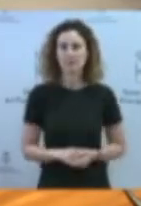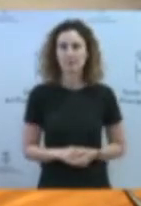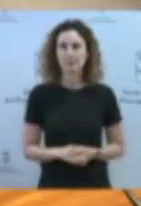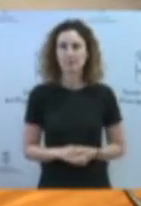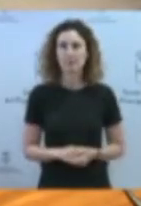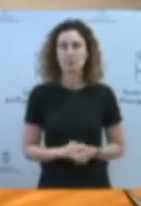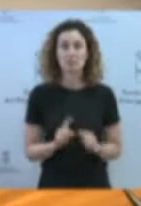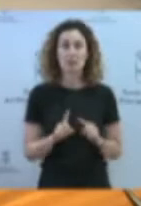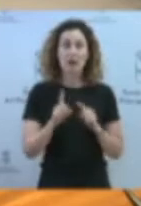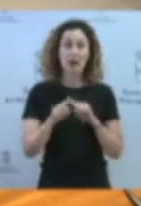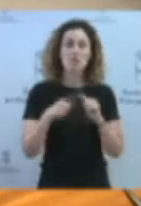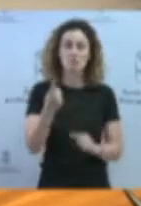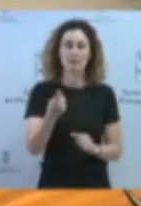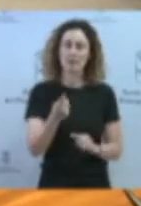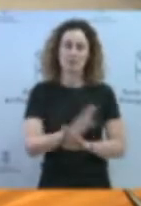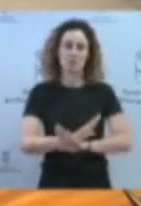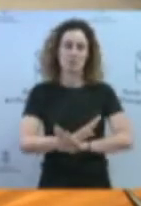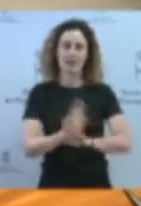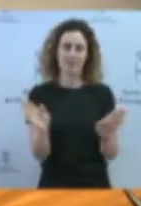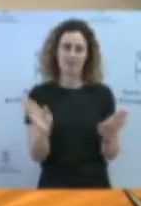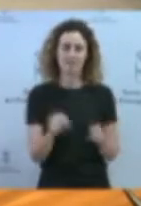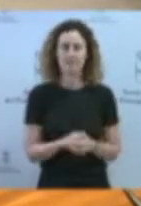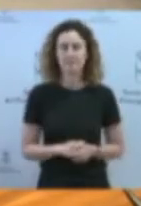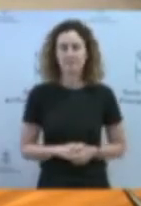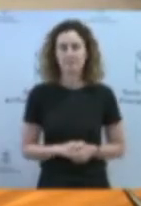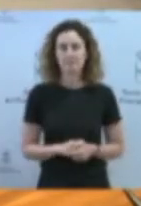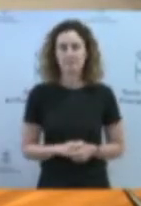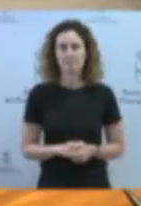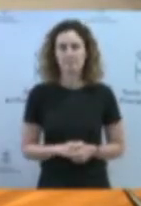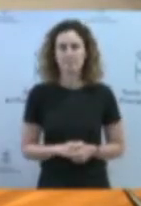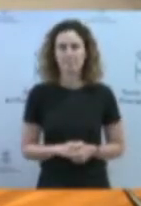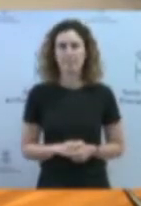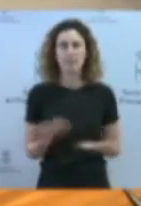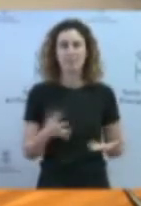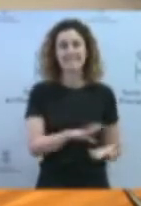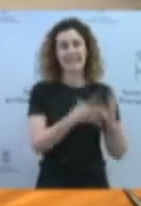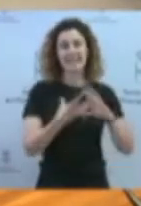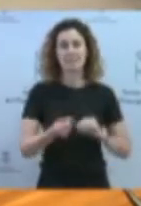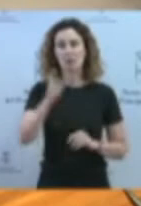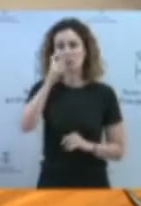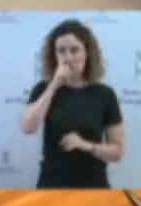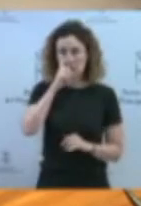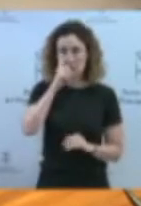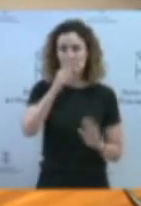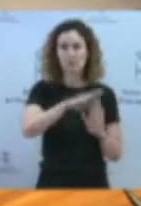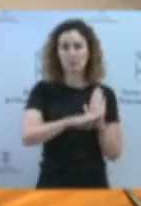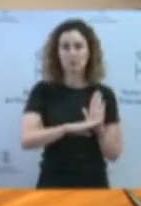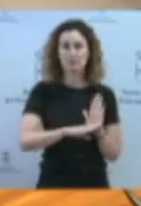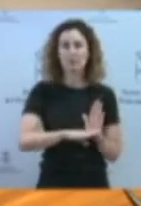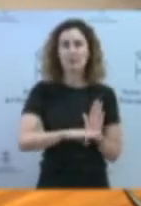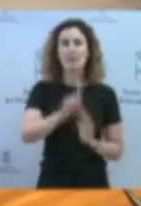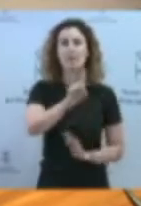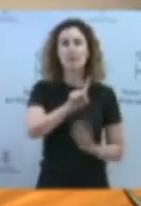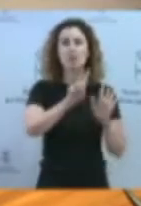tanto lo que hemos tenido es que adaptar al mes de junio las condiciones de los 177 periodos y las horas correspondientes que